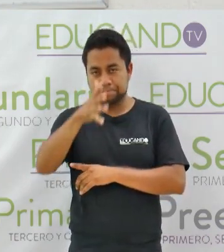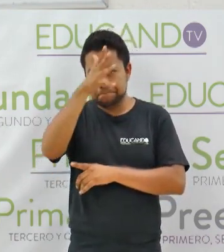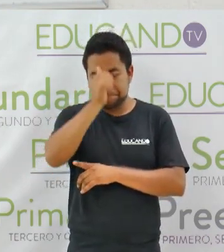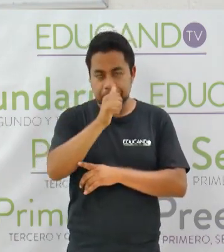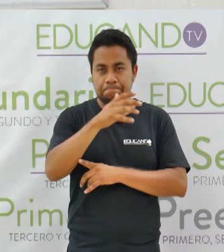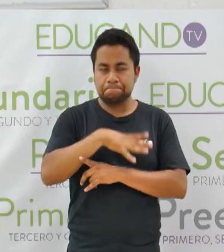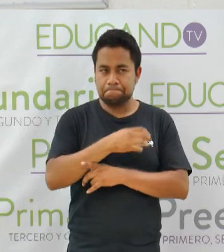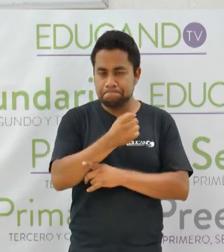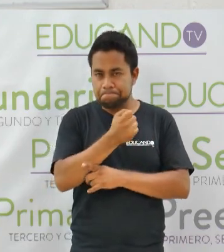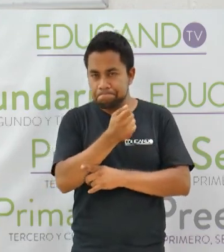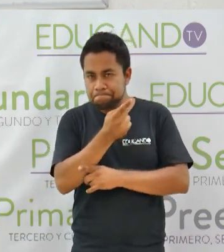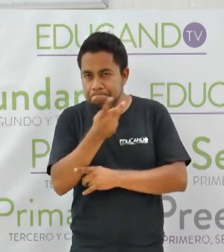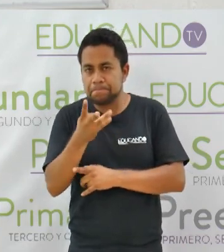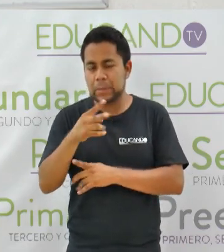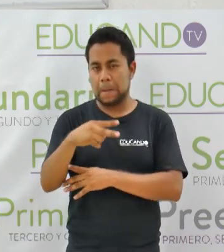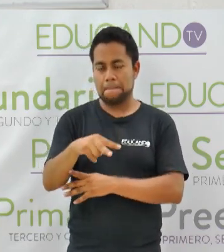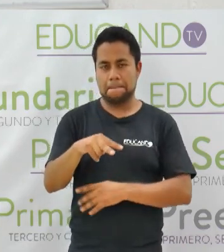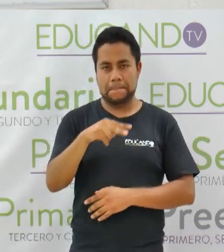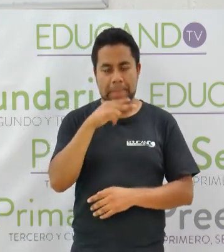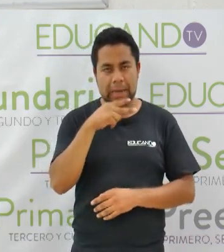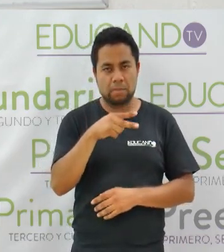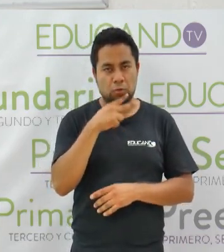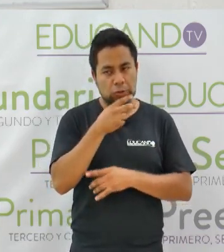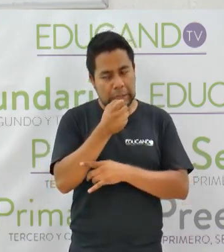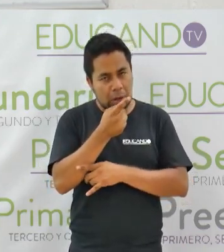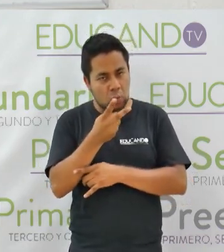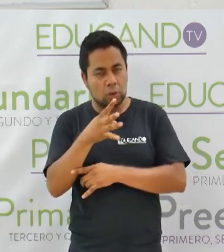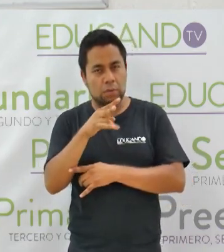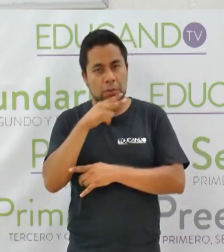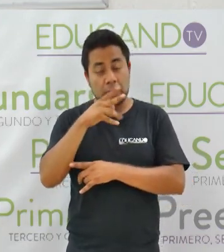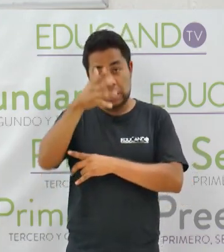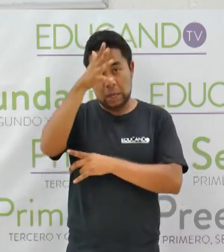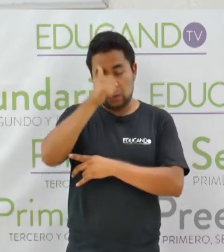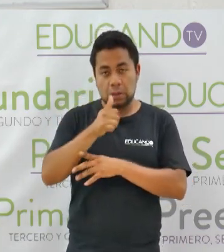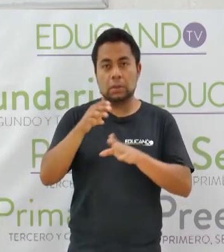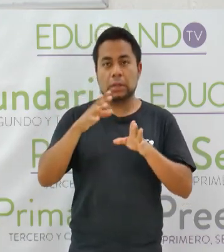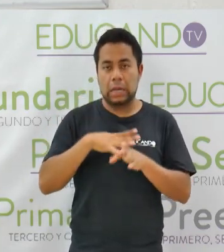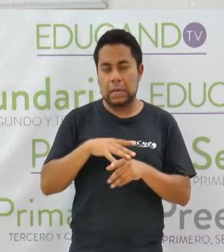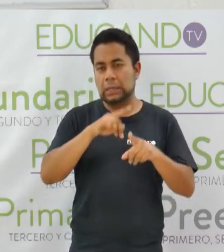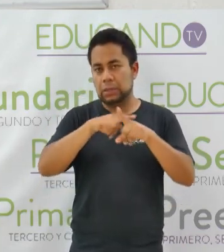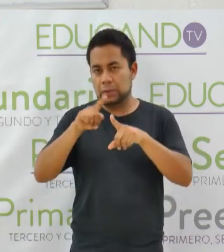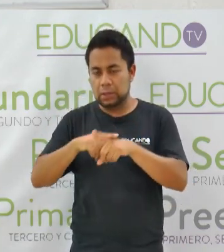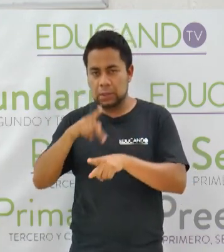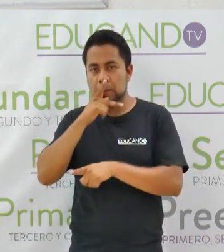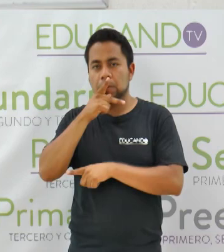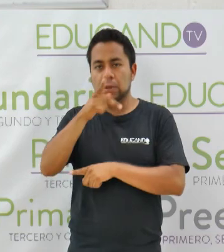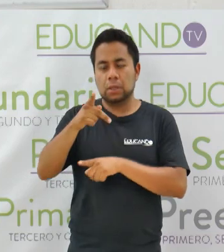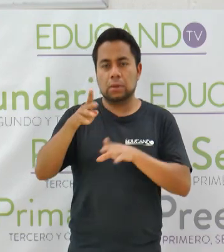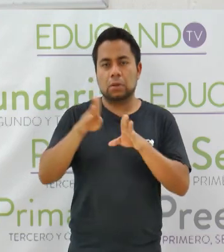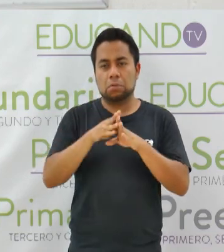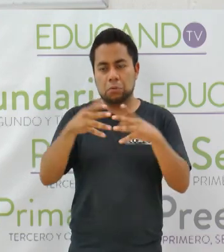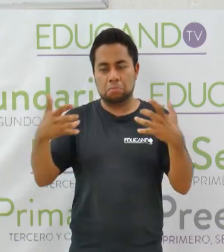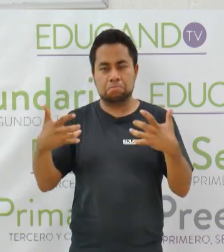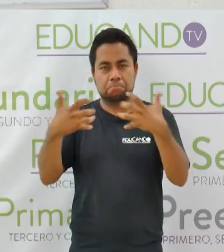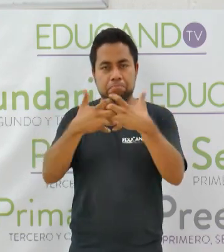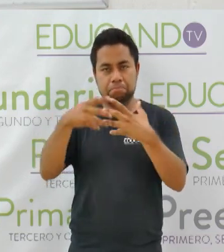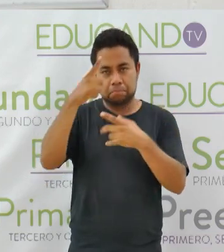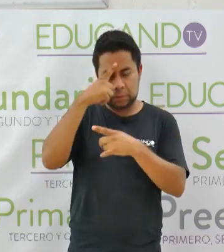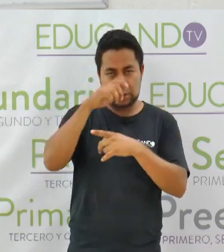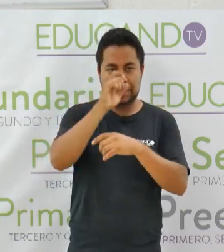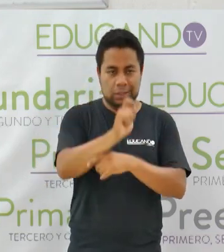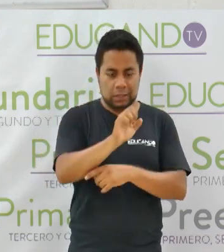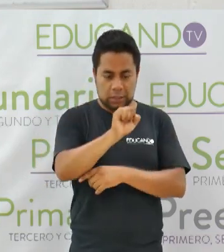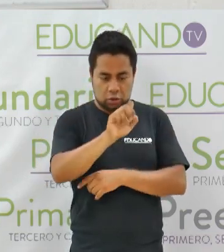existir algunos verbos, bien, porque ya vimos que existen algunas palabras que van a hacer referencia